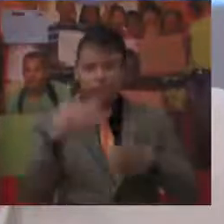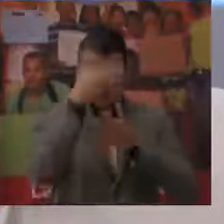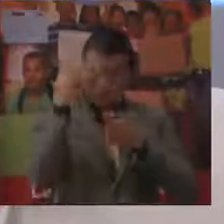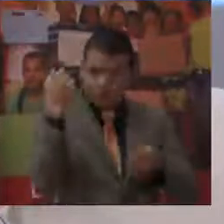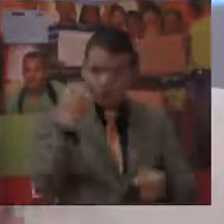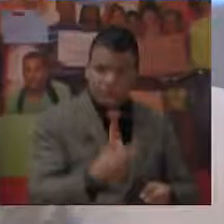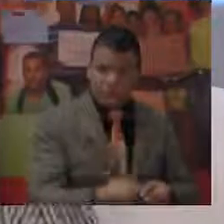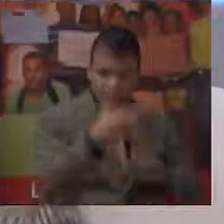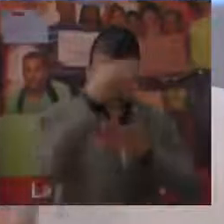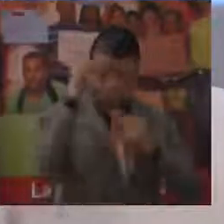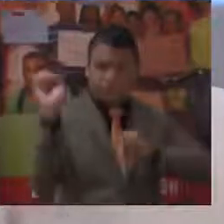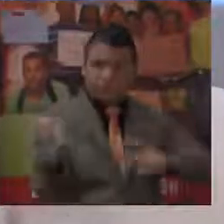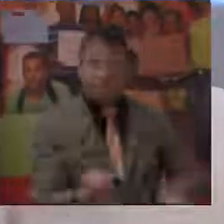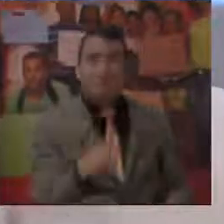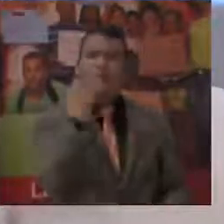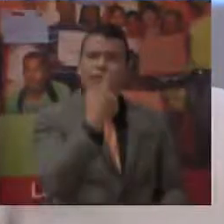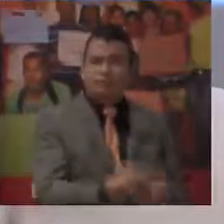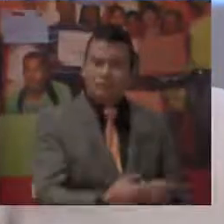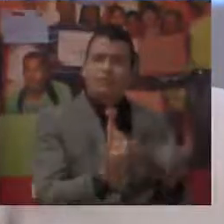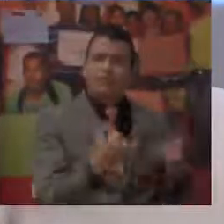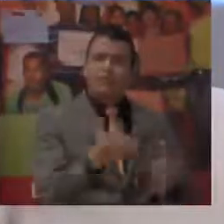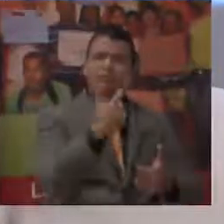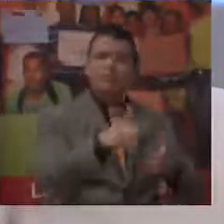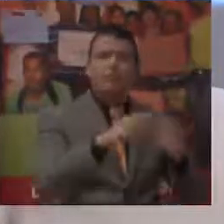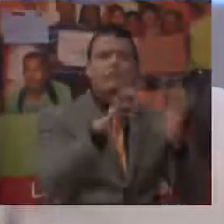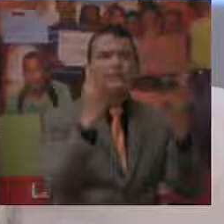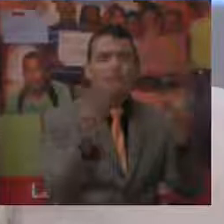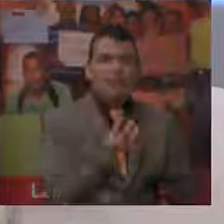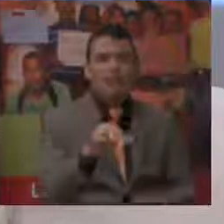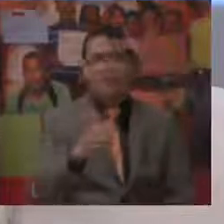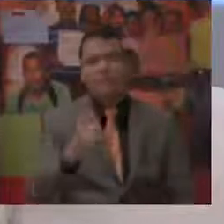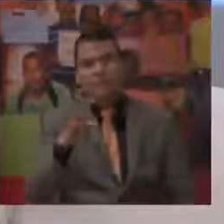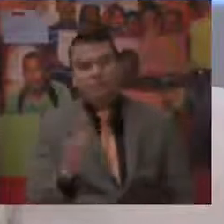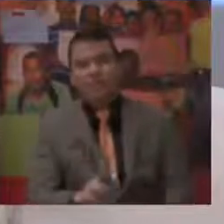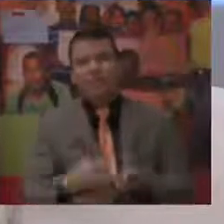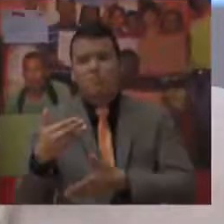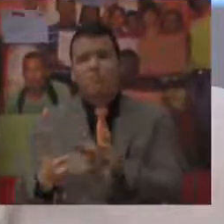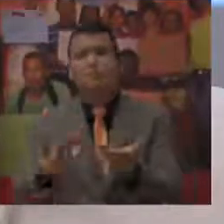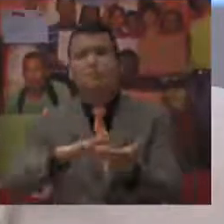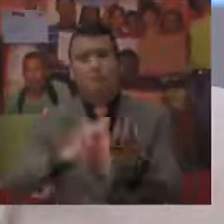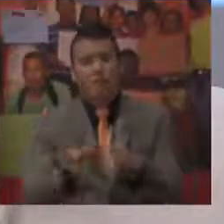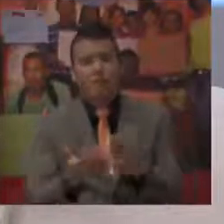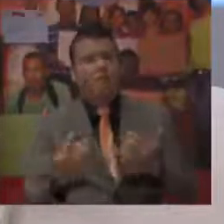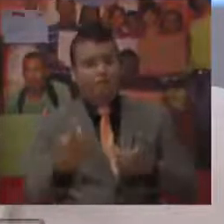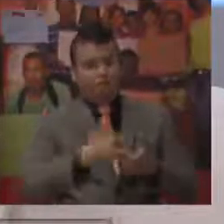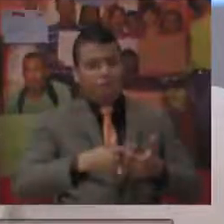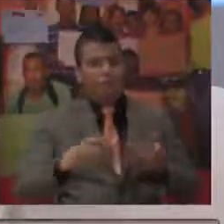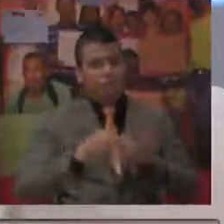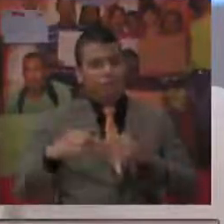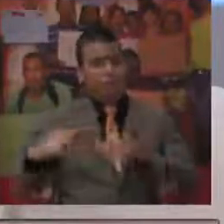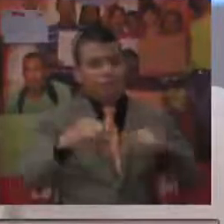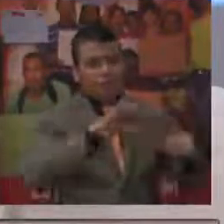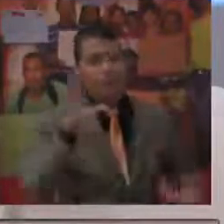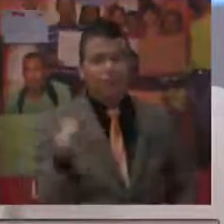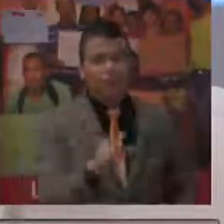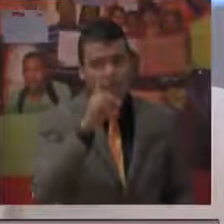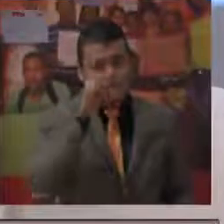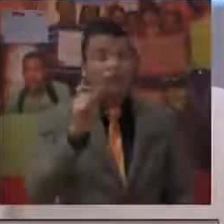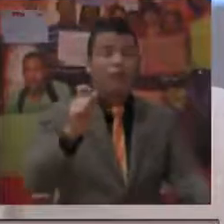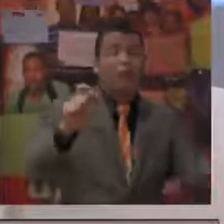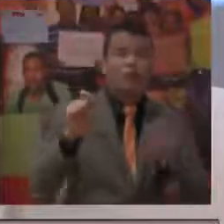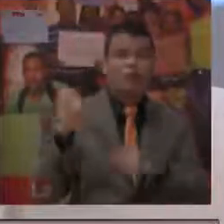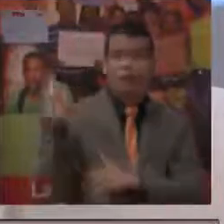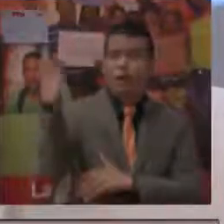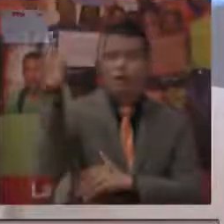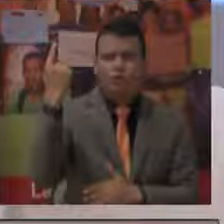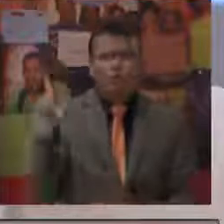Senado, que fueron del M-19, otros procesos de paz. Entonces, que haya igualdad de condiciones. No pedimos curules, lo que